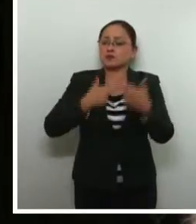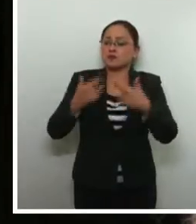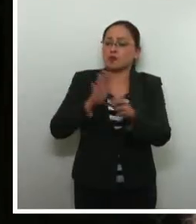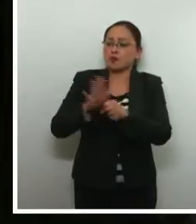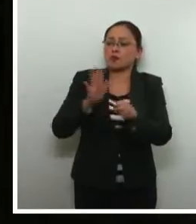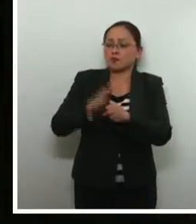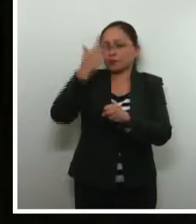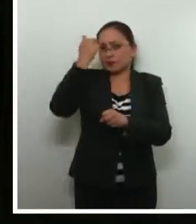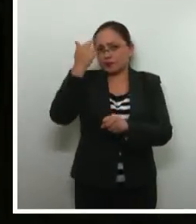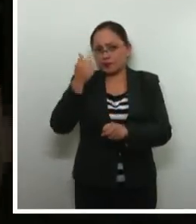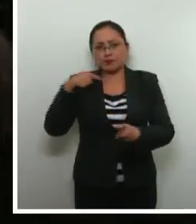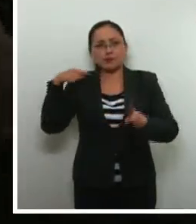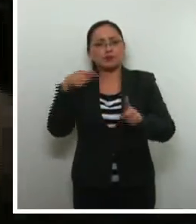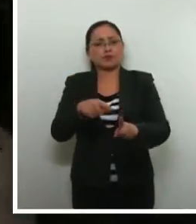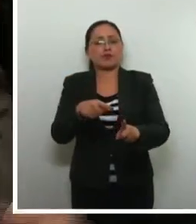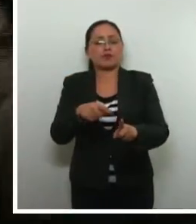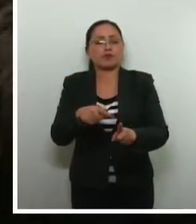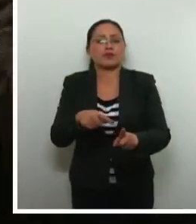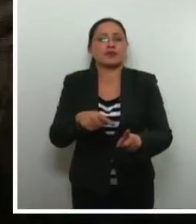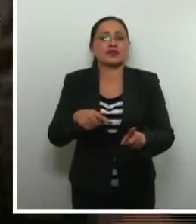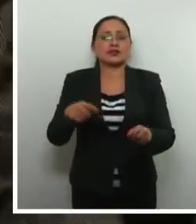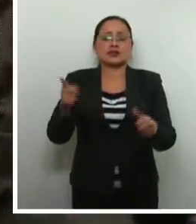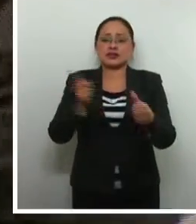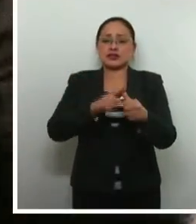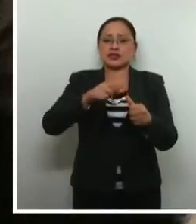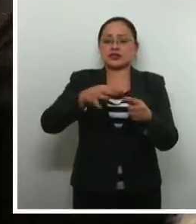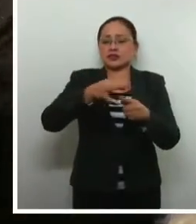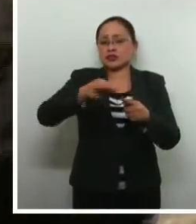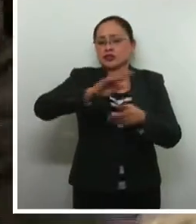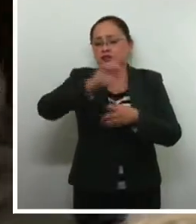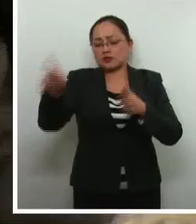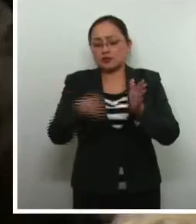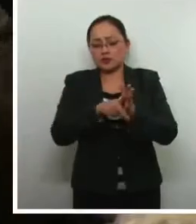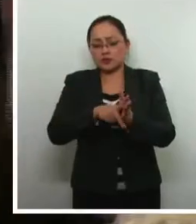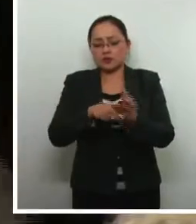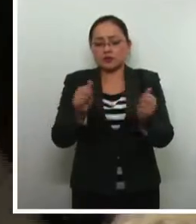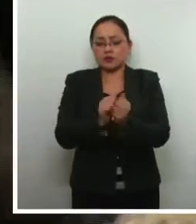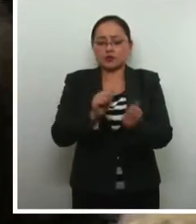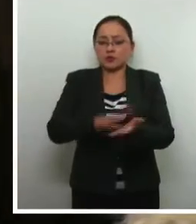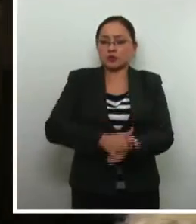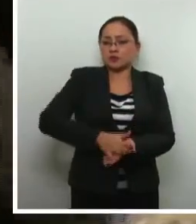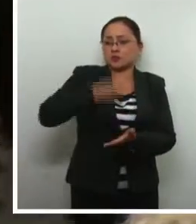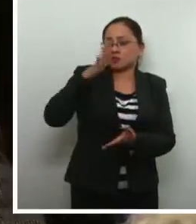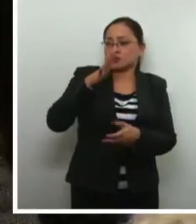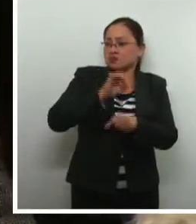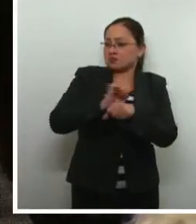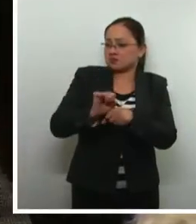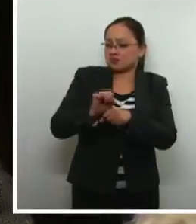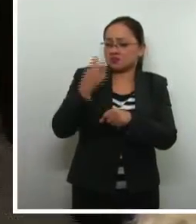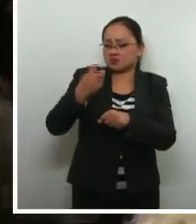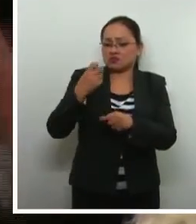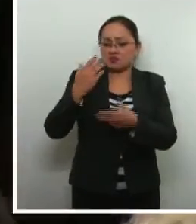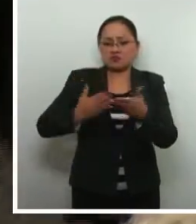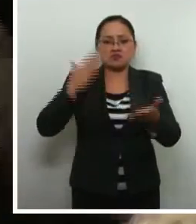sentido razonable. Una reserva con mayoría simple para en